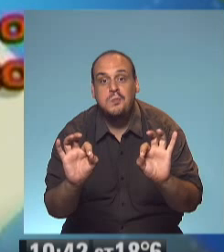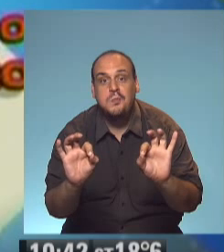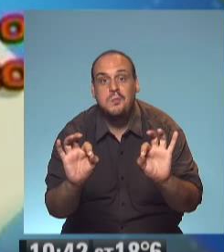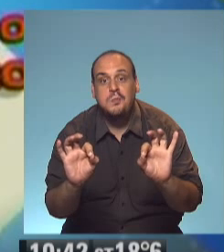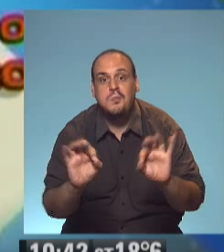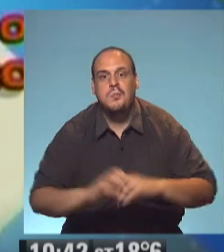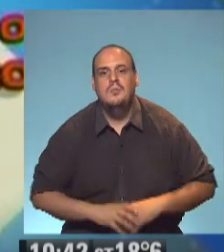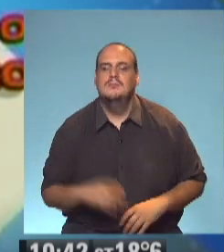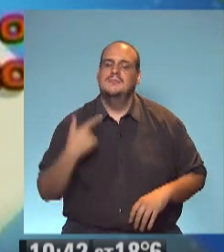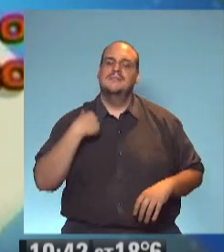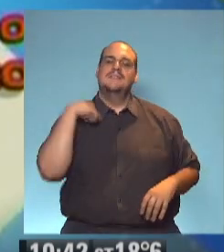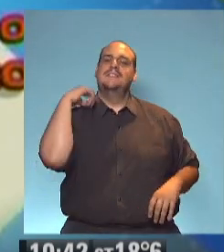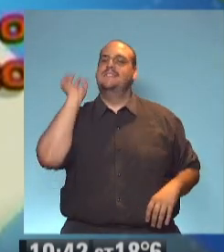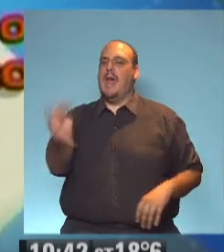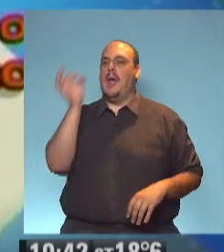¡Yo lo sabía!